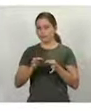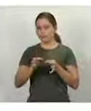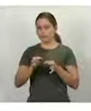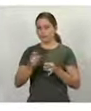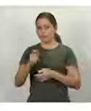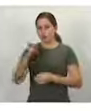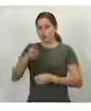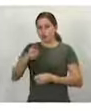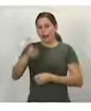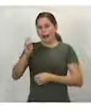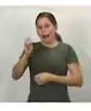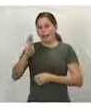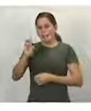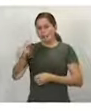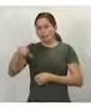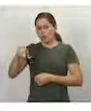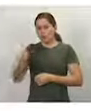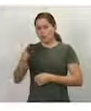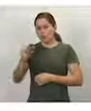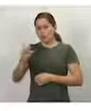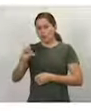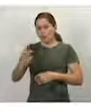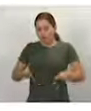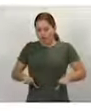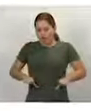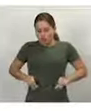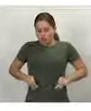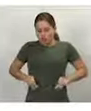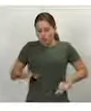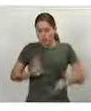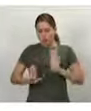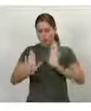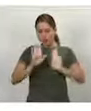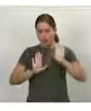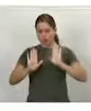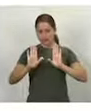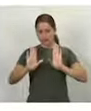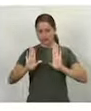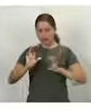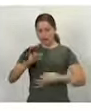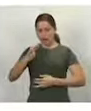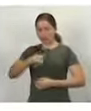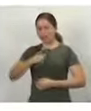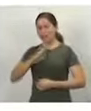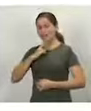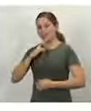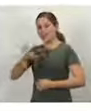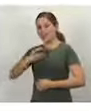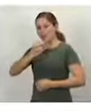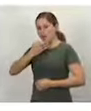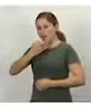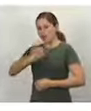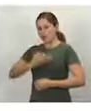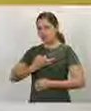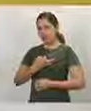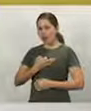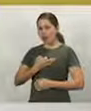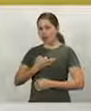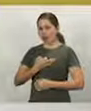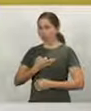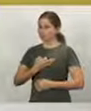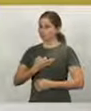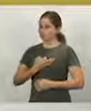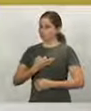abogado asumió su propia defensa. Cada respuesta de Fidel, mis estudiantes, hizo